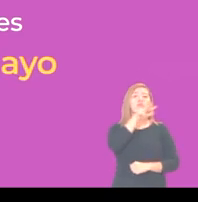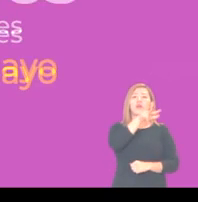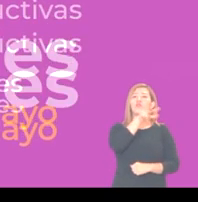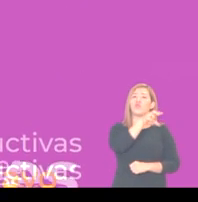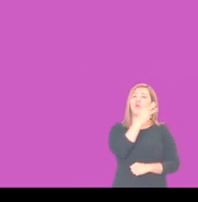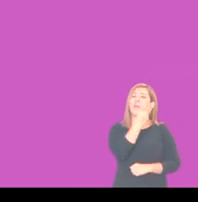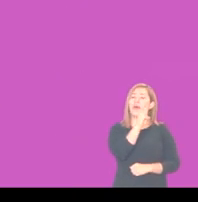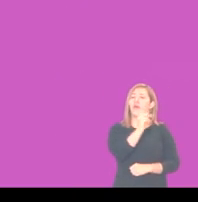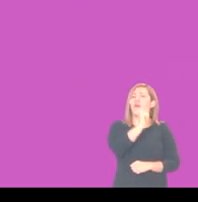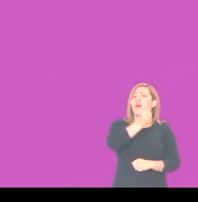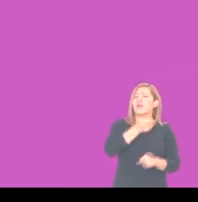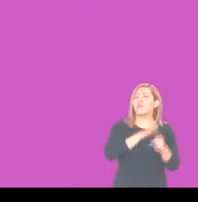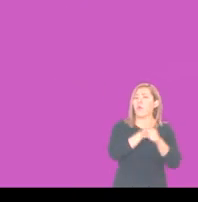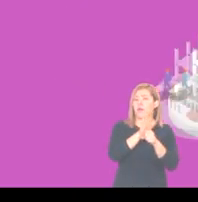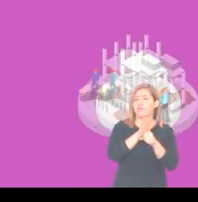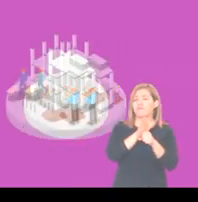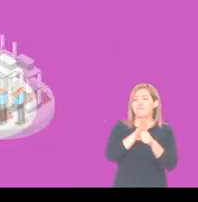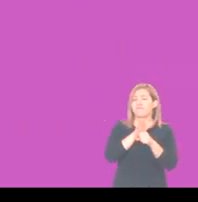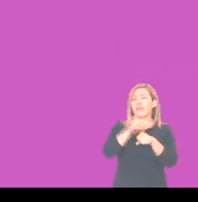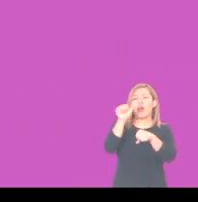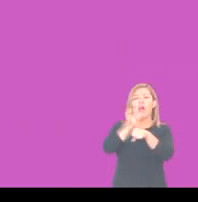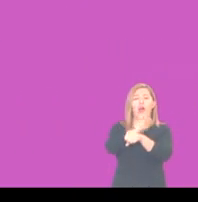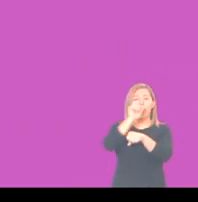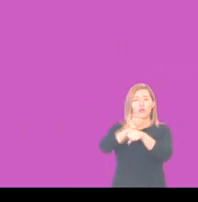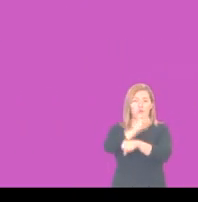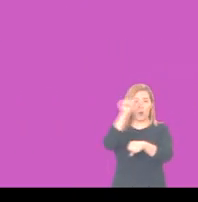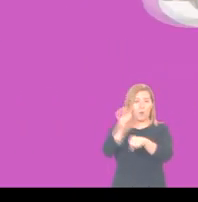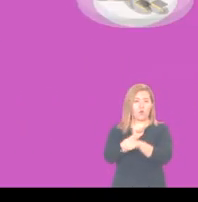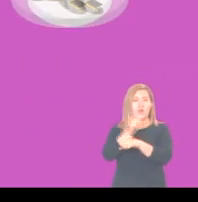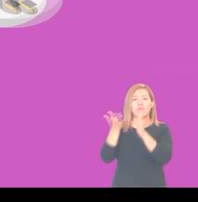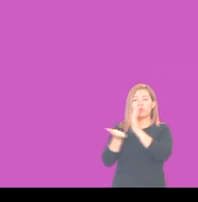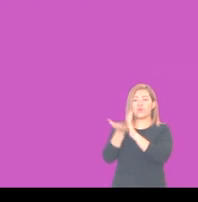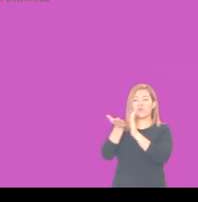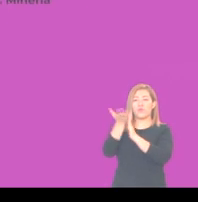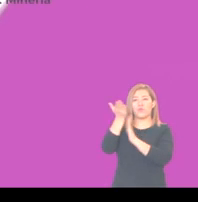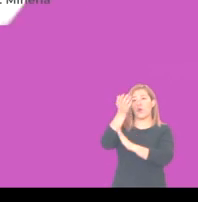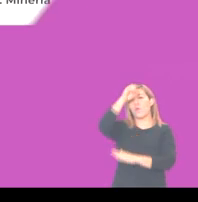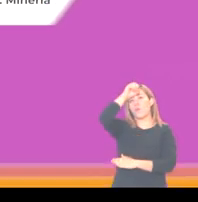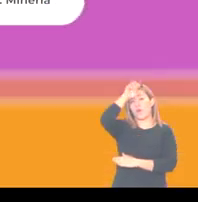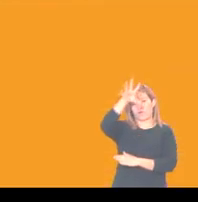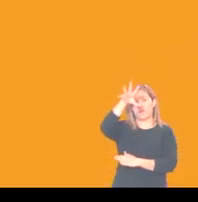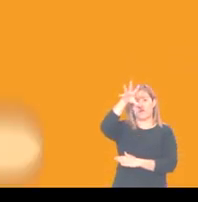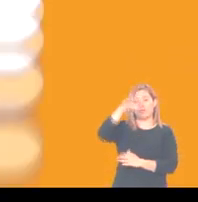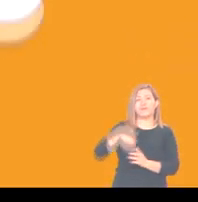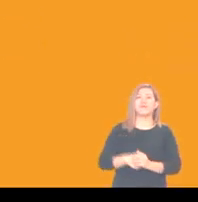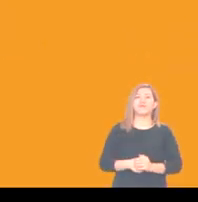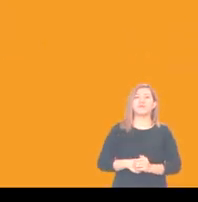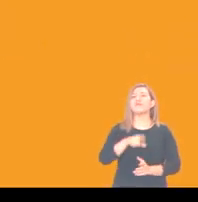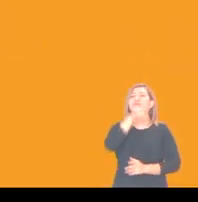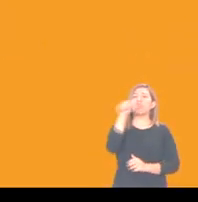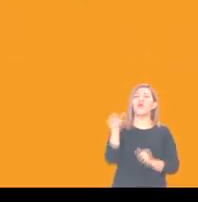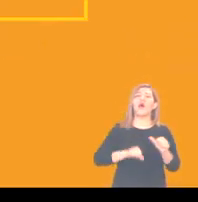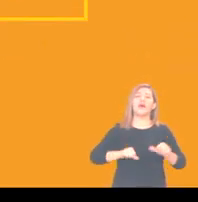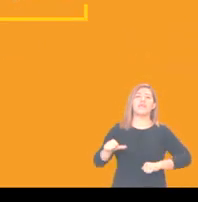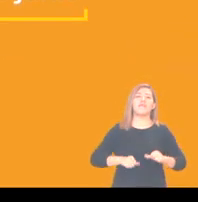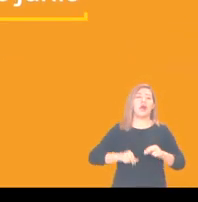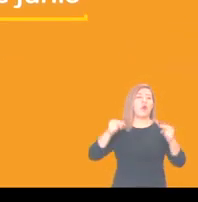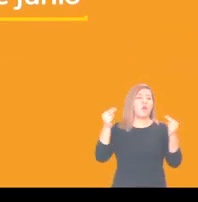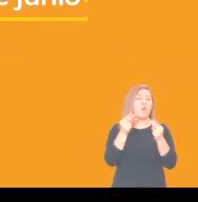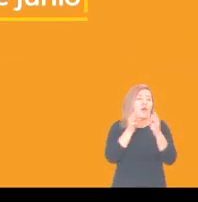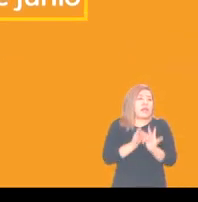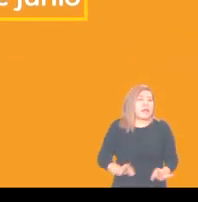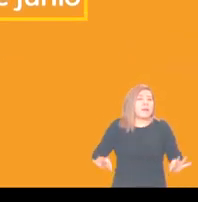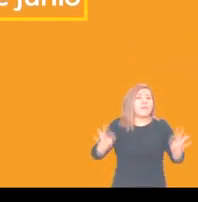de mayo, como lo son los sectores automotriz, construcción y minería. Las actividades